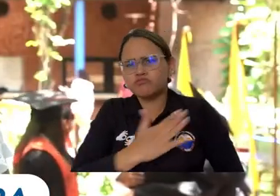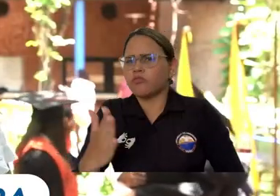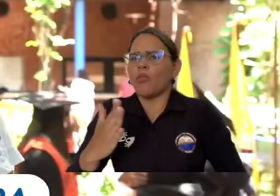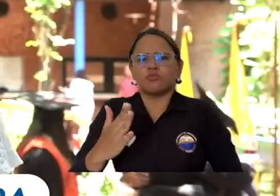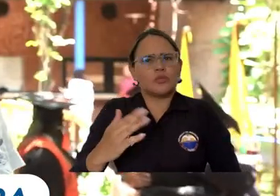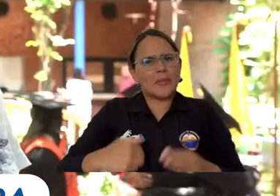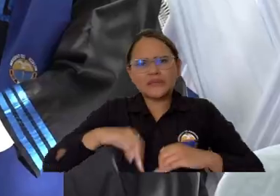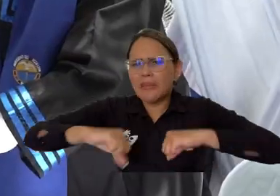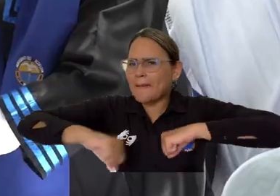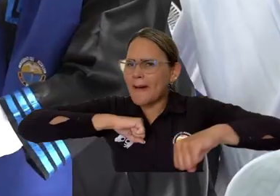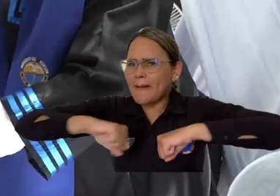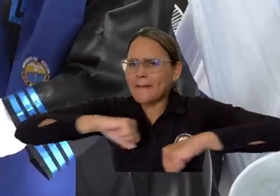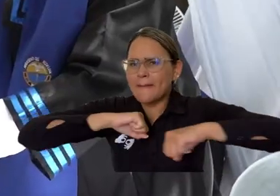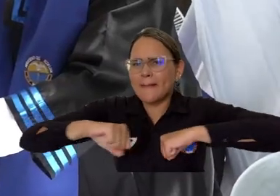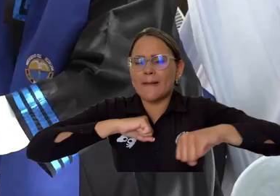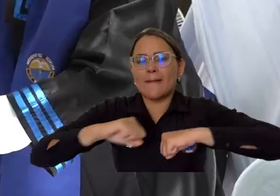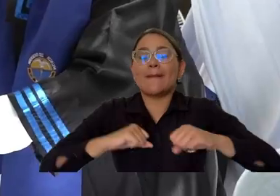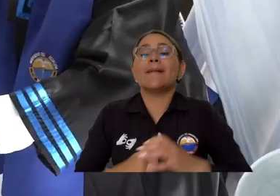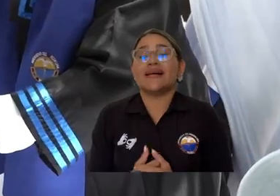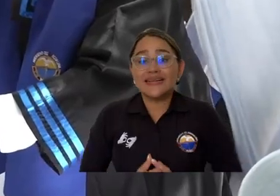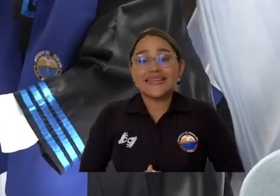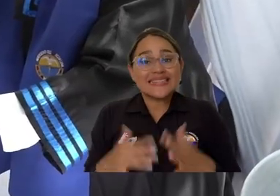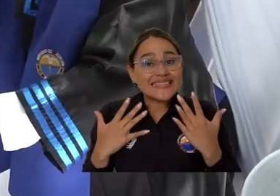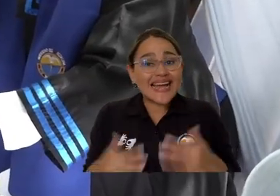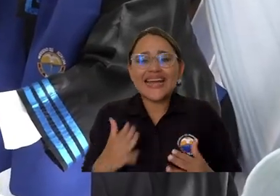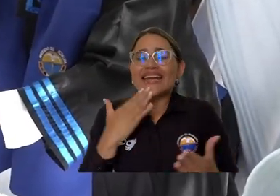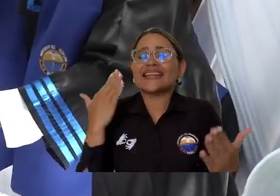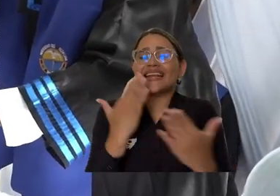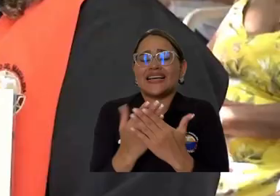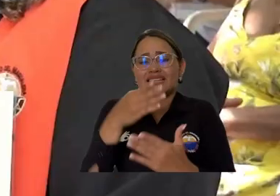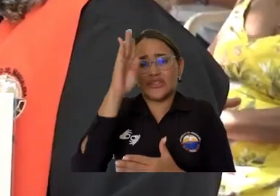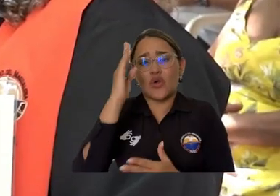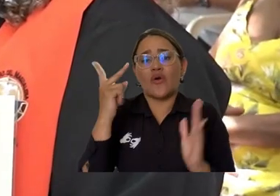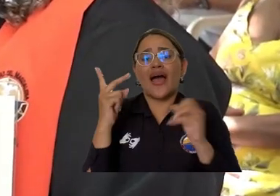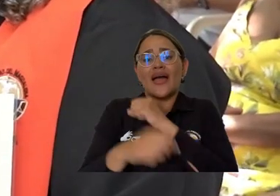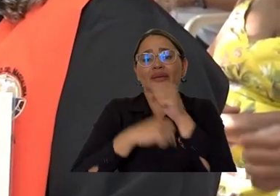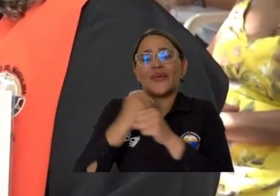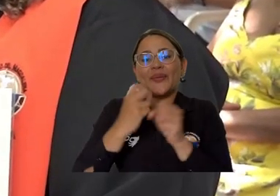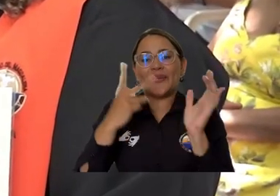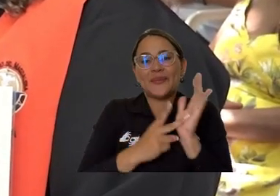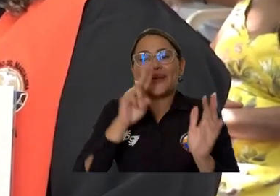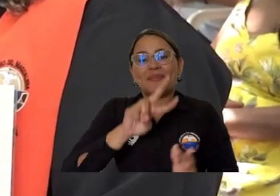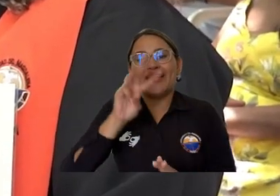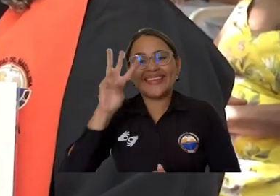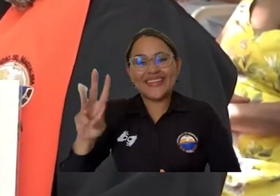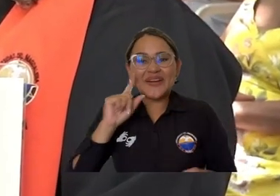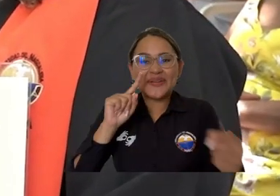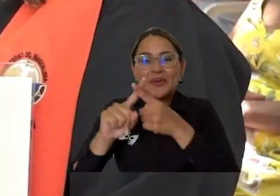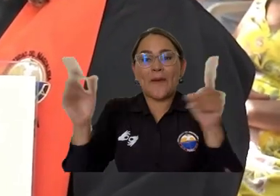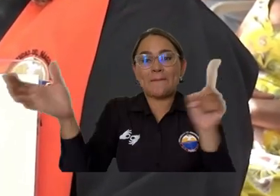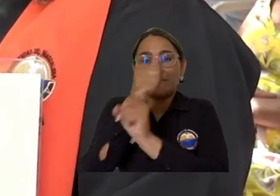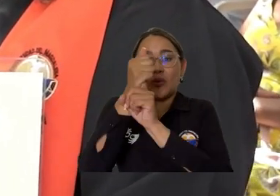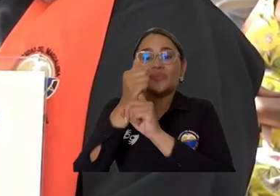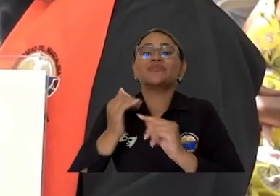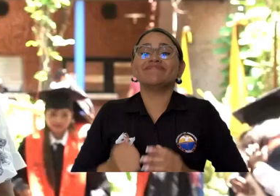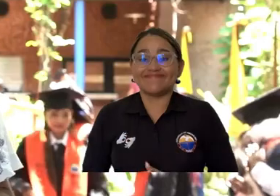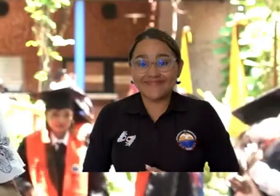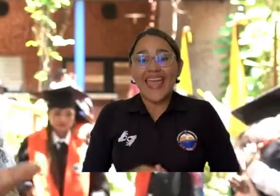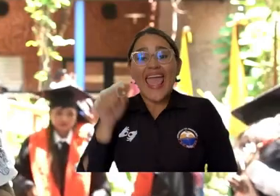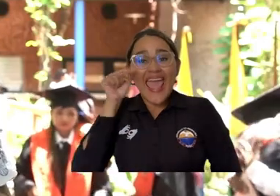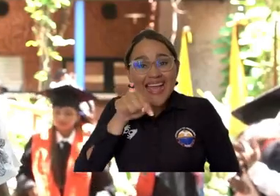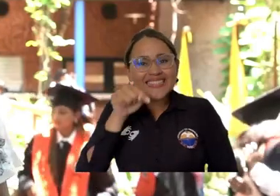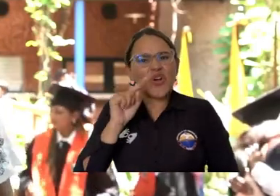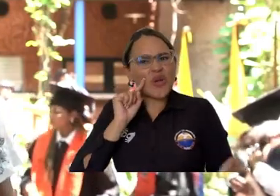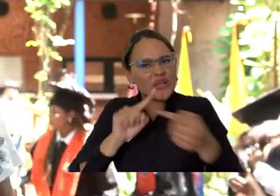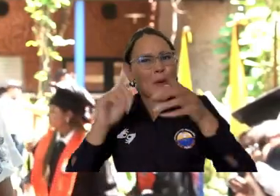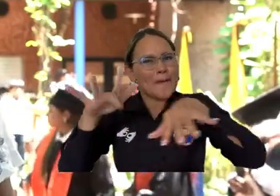esta administración. Llegamos con muchos objetivos y hoy, gracias a Dios, en el 2023, este es uno de los objetivos que estamos logrando. Pero ese era